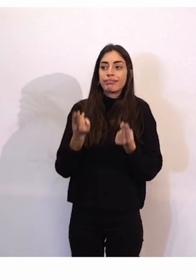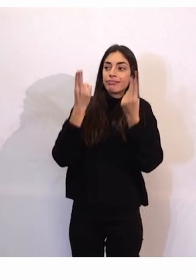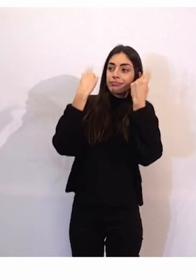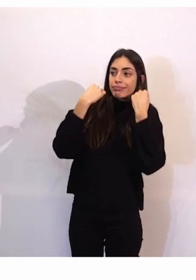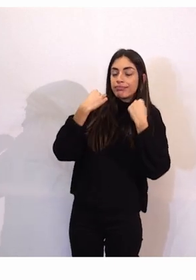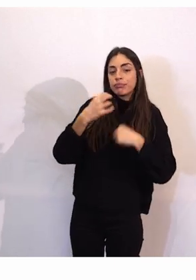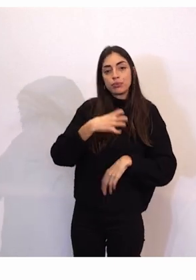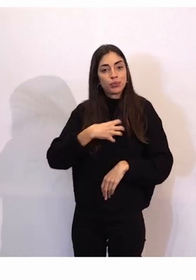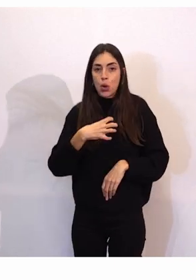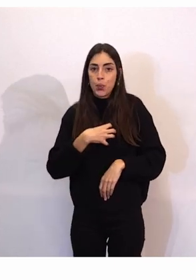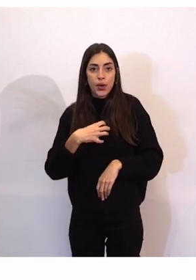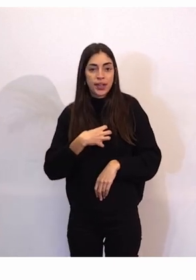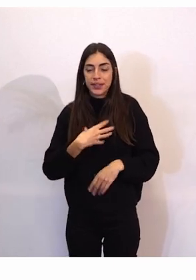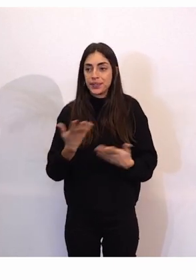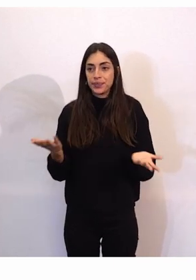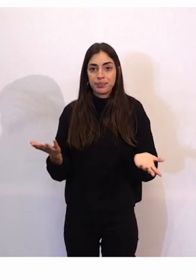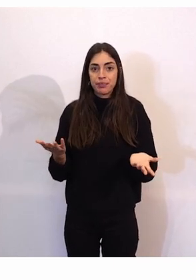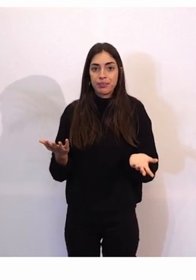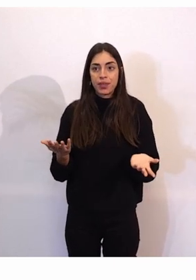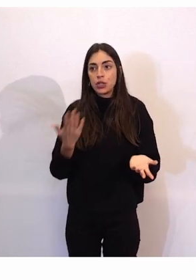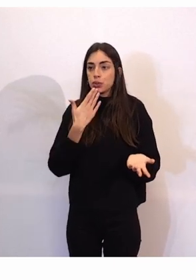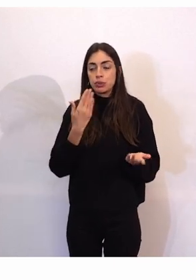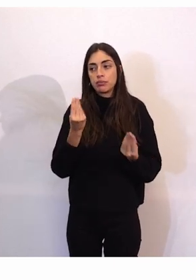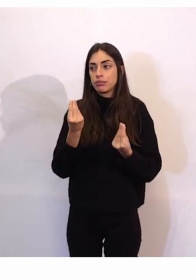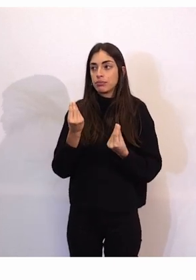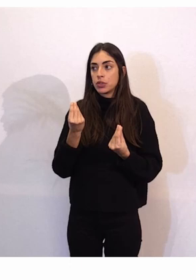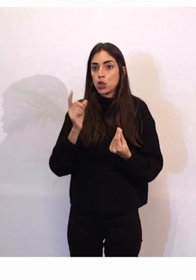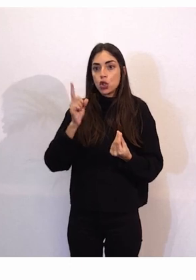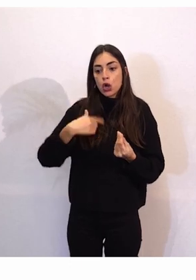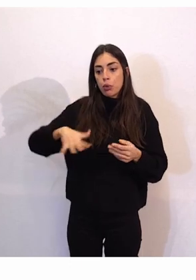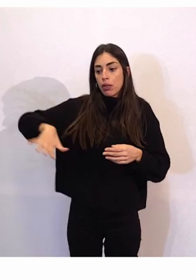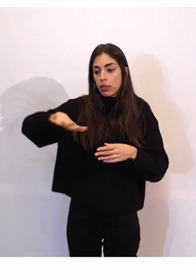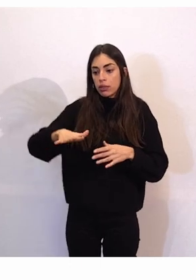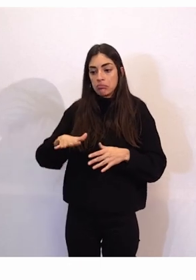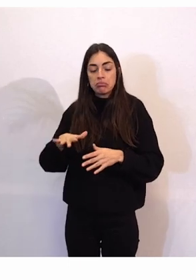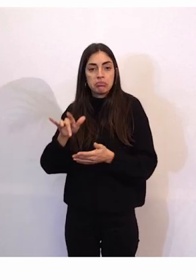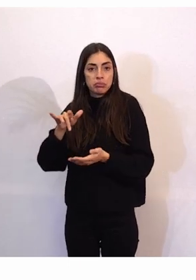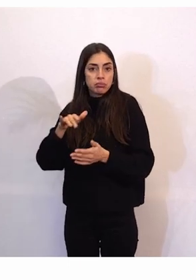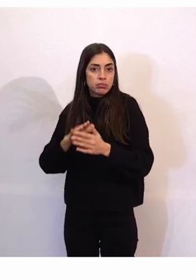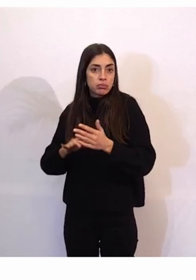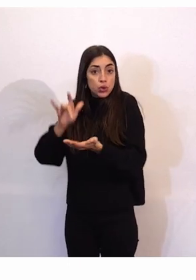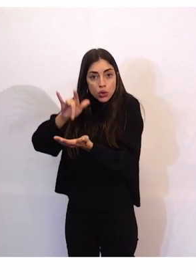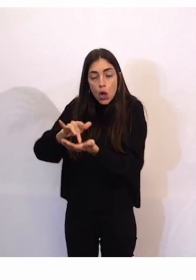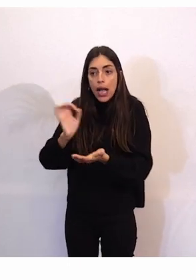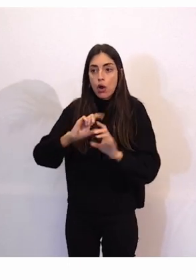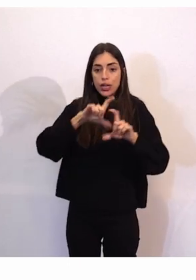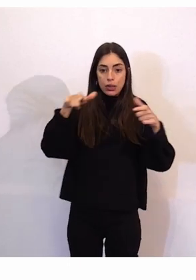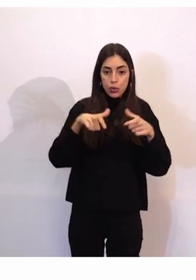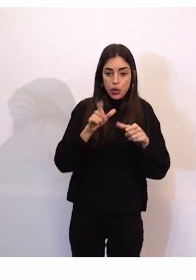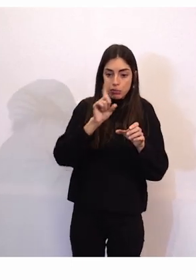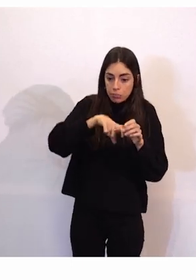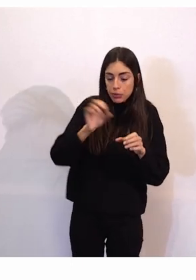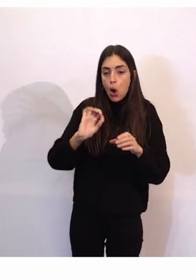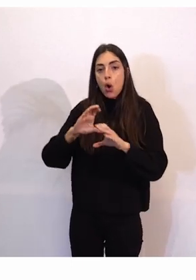no os podéis conformar con estar en el lugar, estar en una reunión, incluso estar en una junta